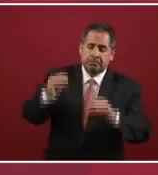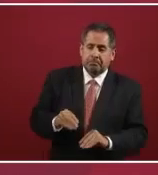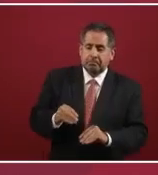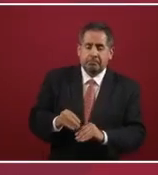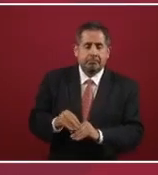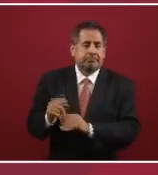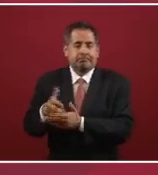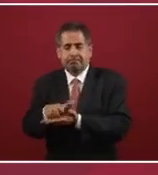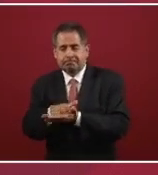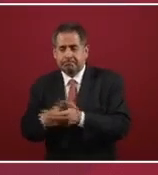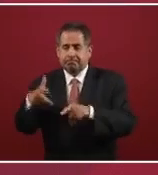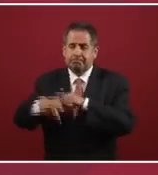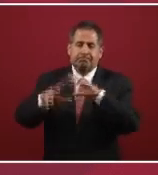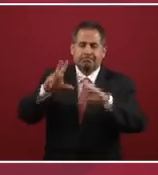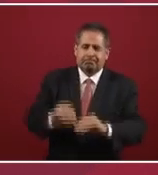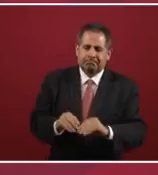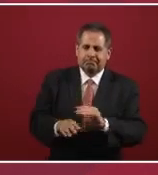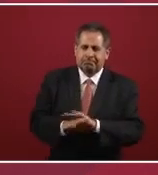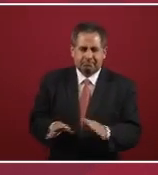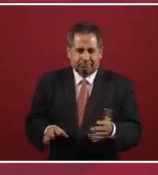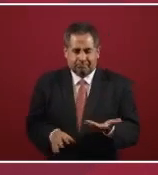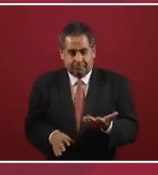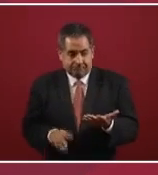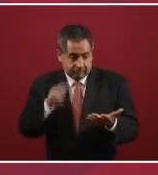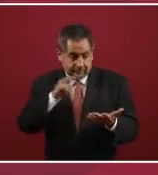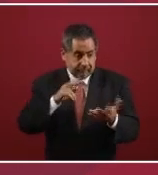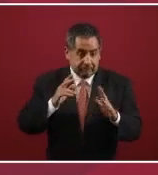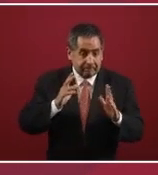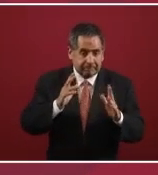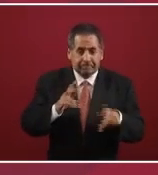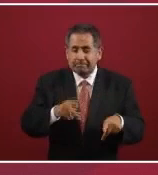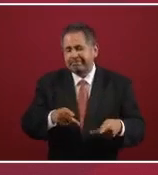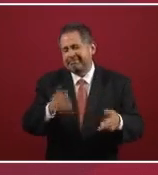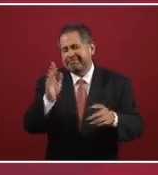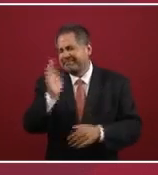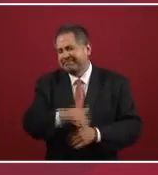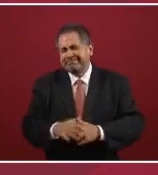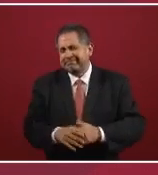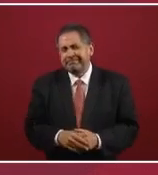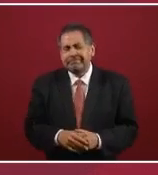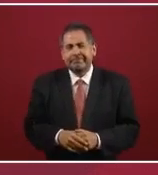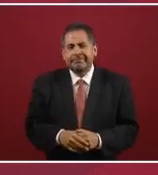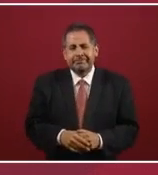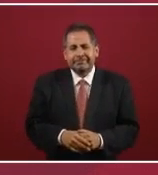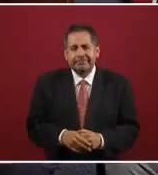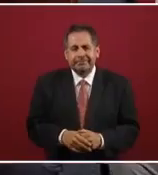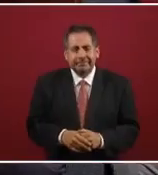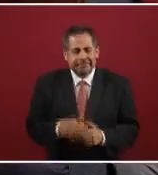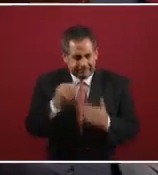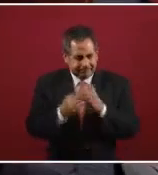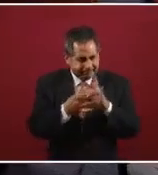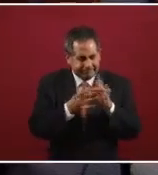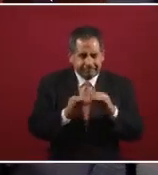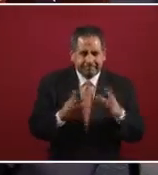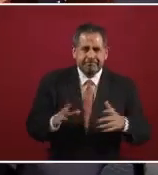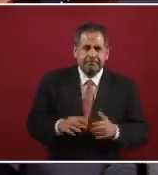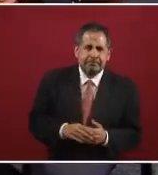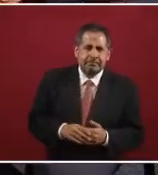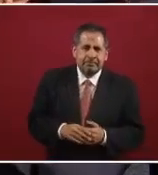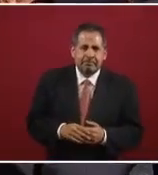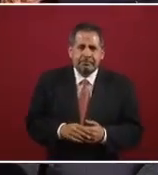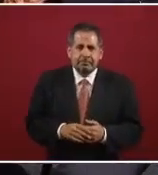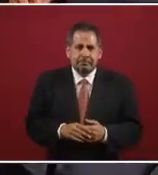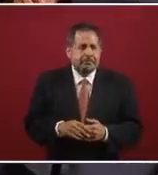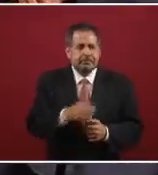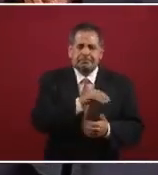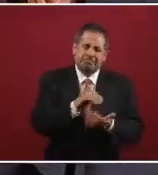austeridad y ya vean eso rápido si no nos van a